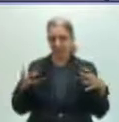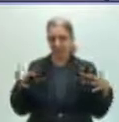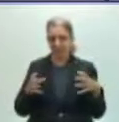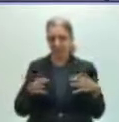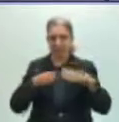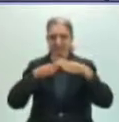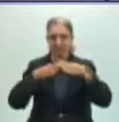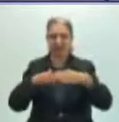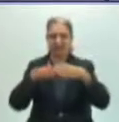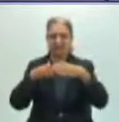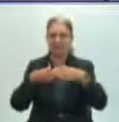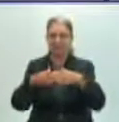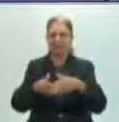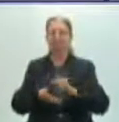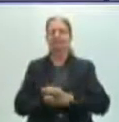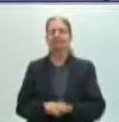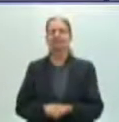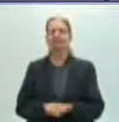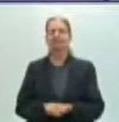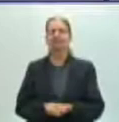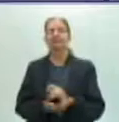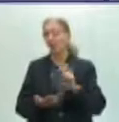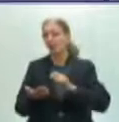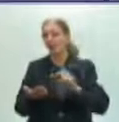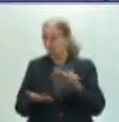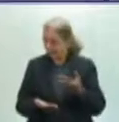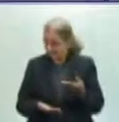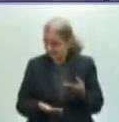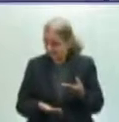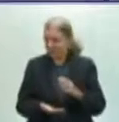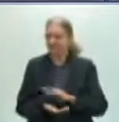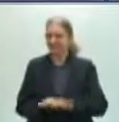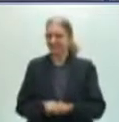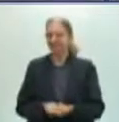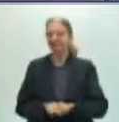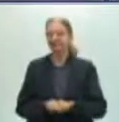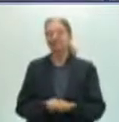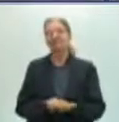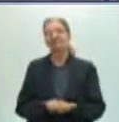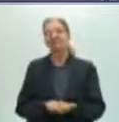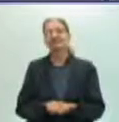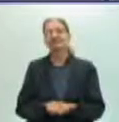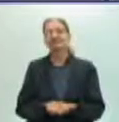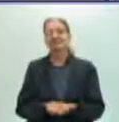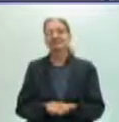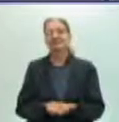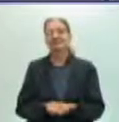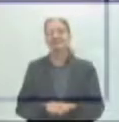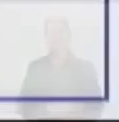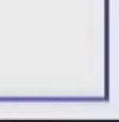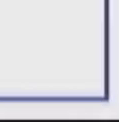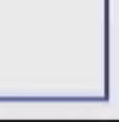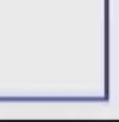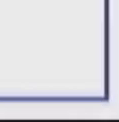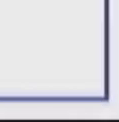equipo de Granma. Copia rápidamente esta información.